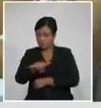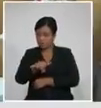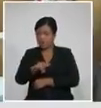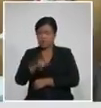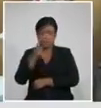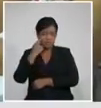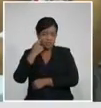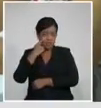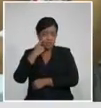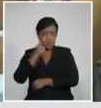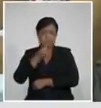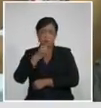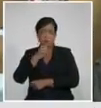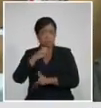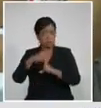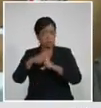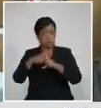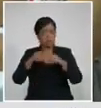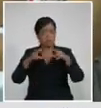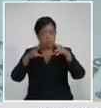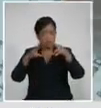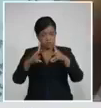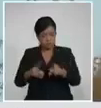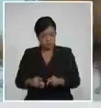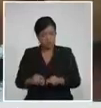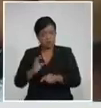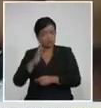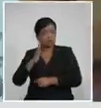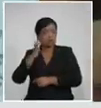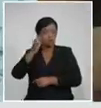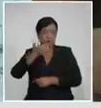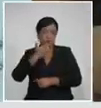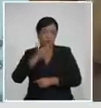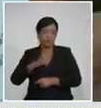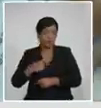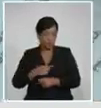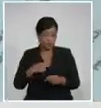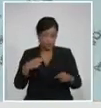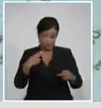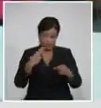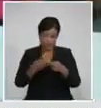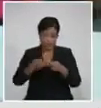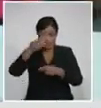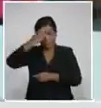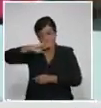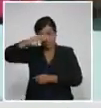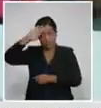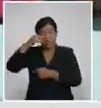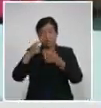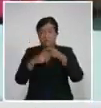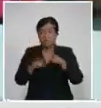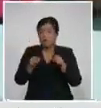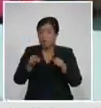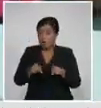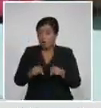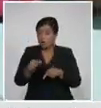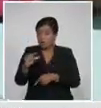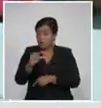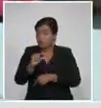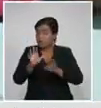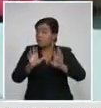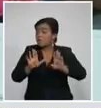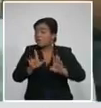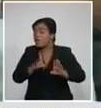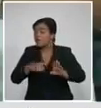factores que apuntan a un futuro promisorio. Confiamos en la ciencia cubana, pero sigue siendo un candidato. Nos corresponde